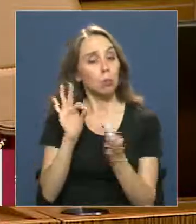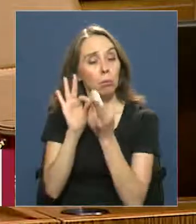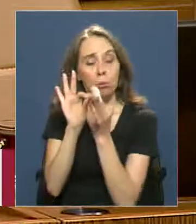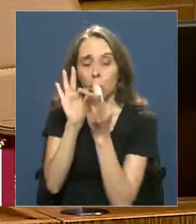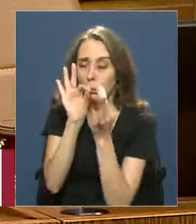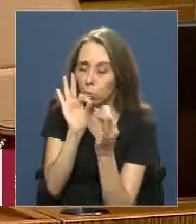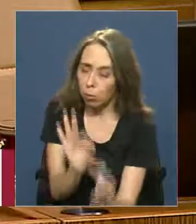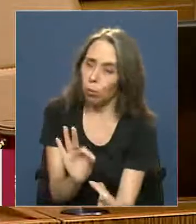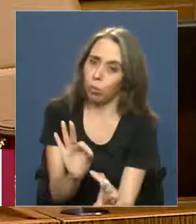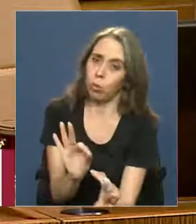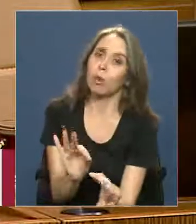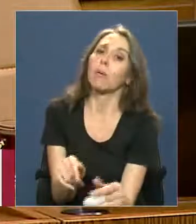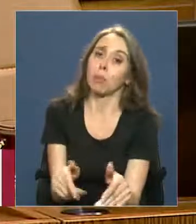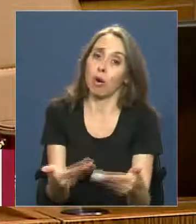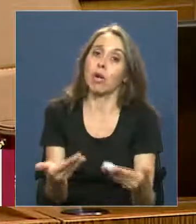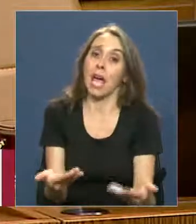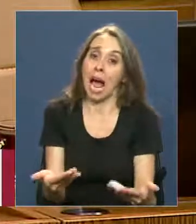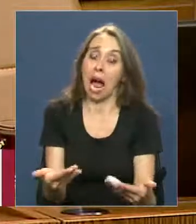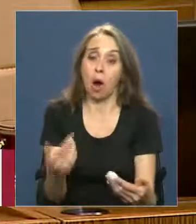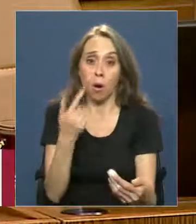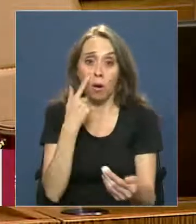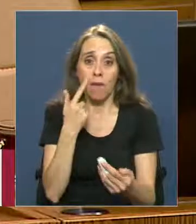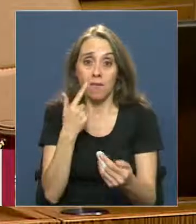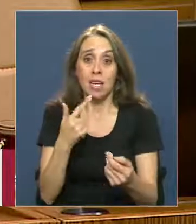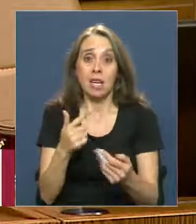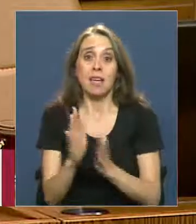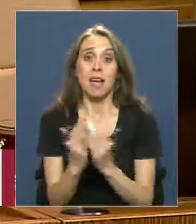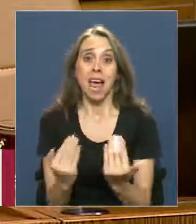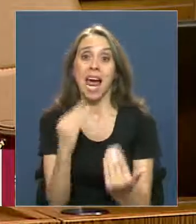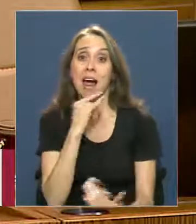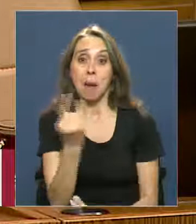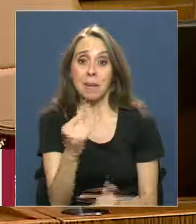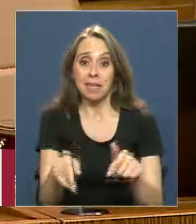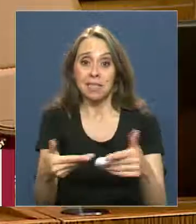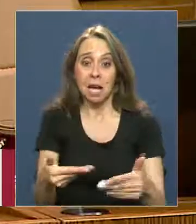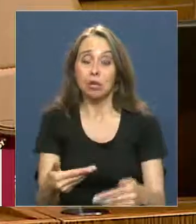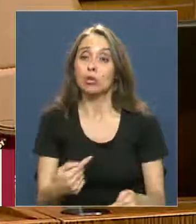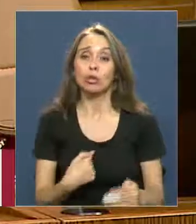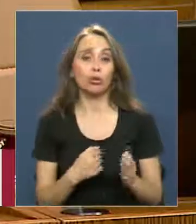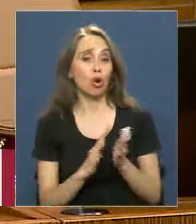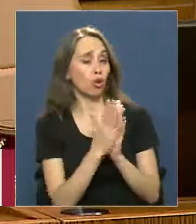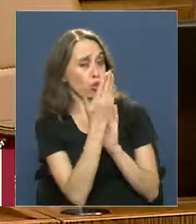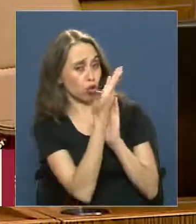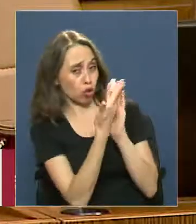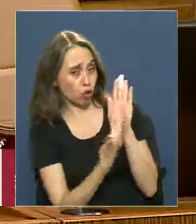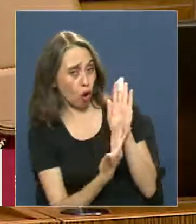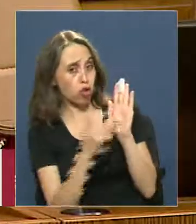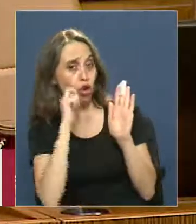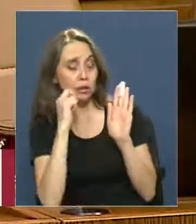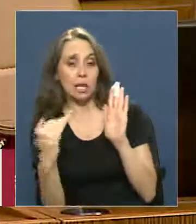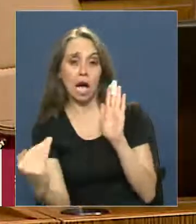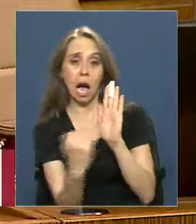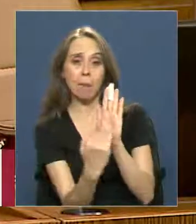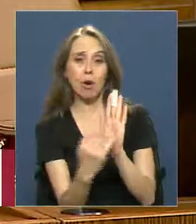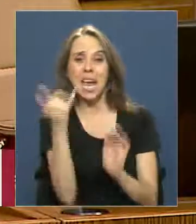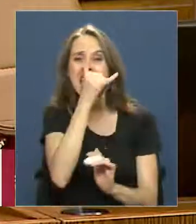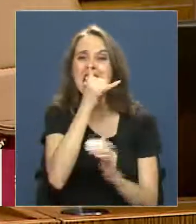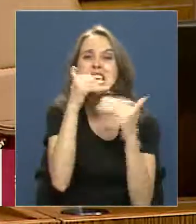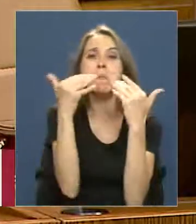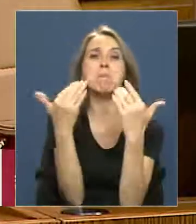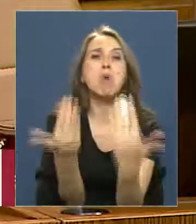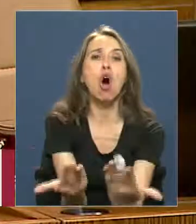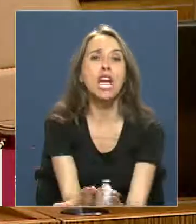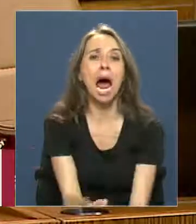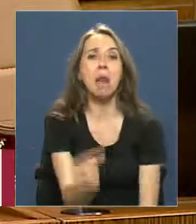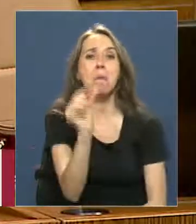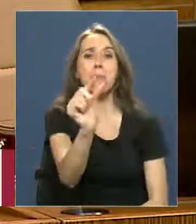pertinente dada la contingencia. La apoyo en todo lo que ello significa. Es inmoral, es